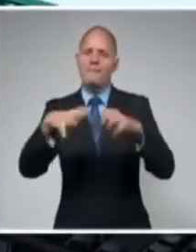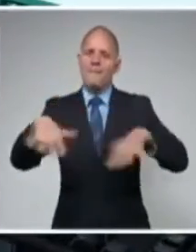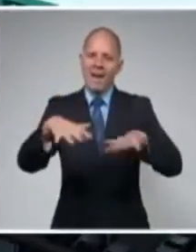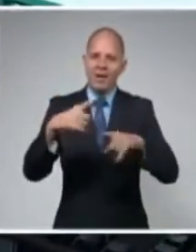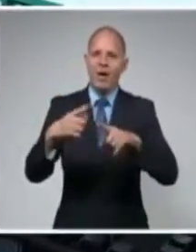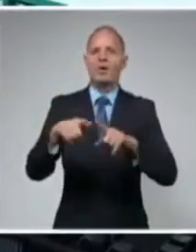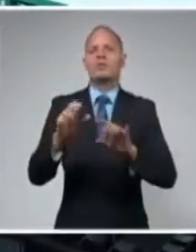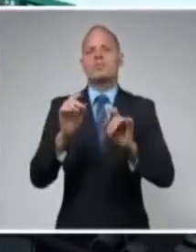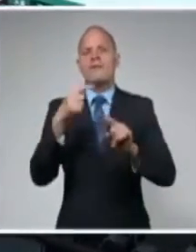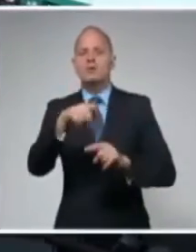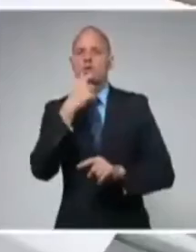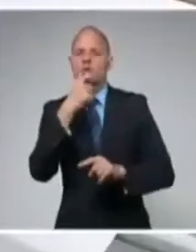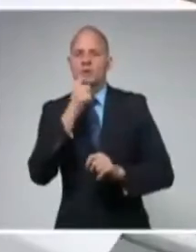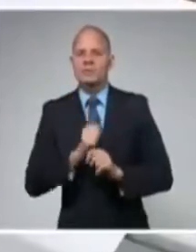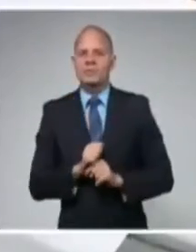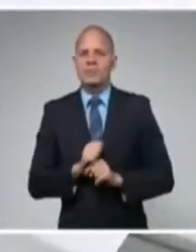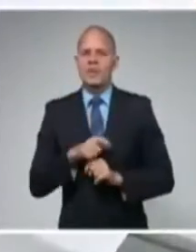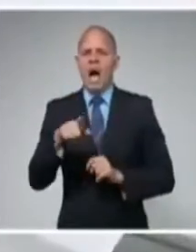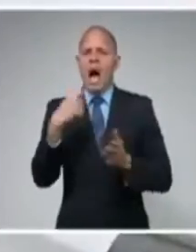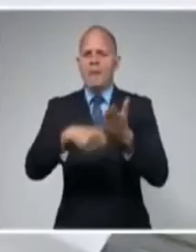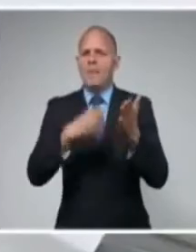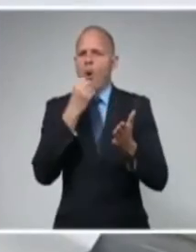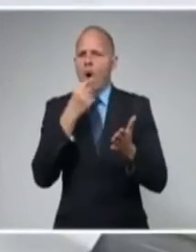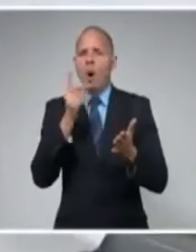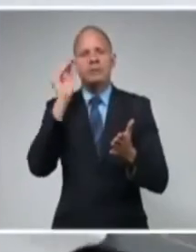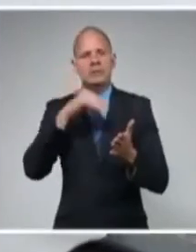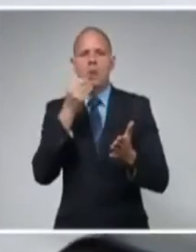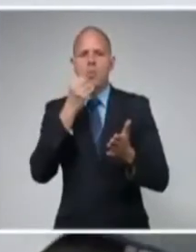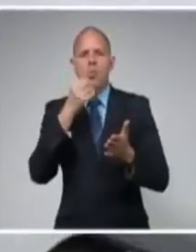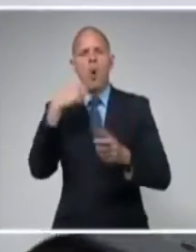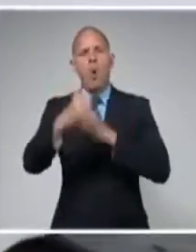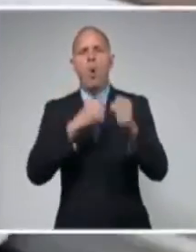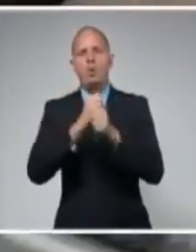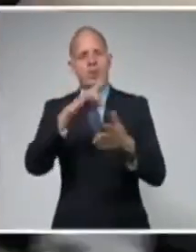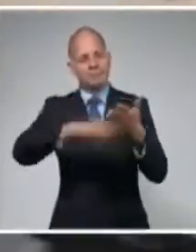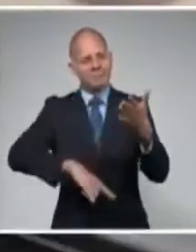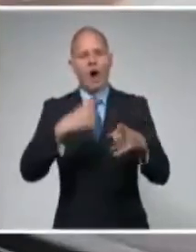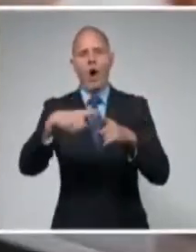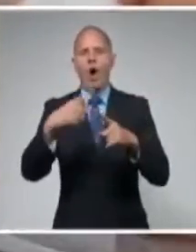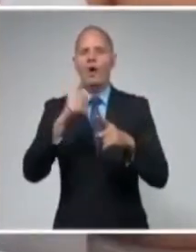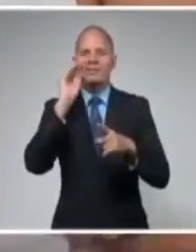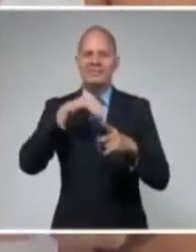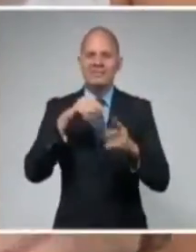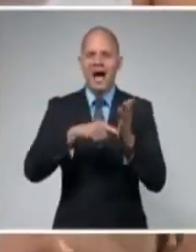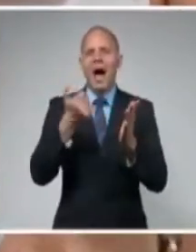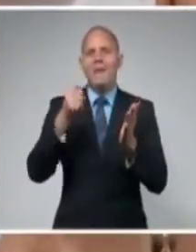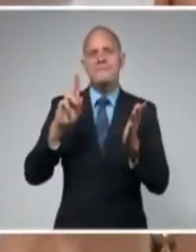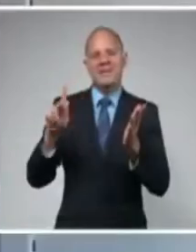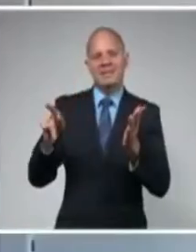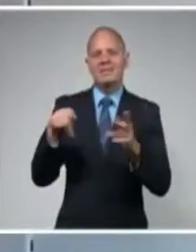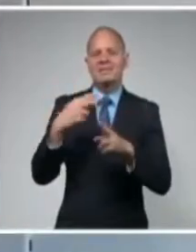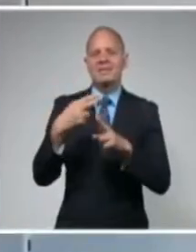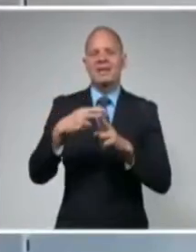dulcero. Para el pago se mantiene el empleo de canales electrónicos como la plataforma en zona. Mercabal responde a una necesidad del